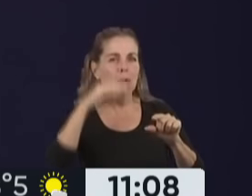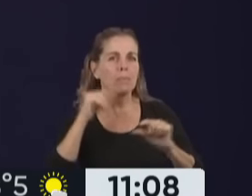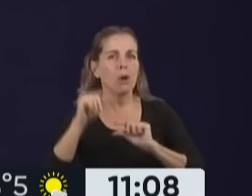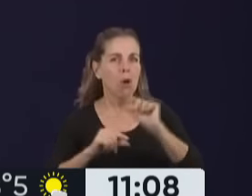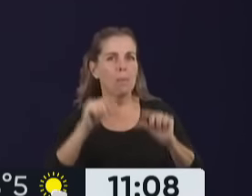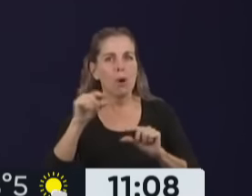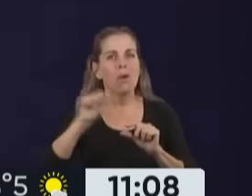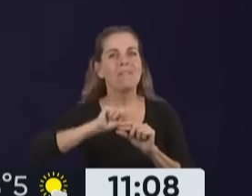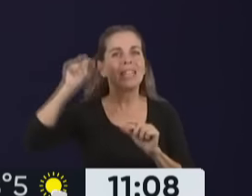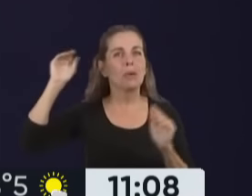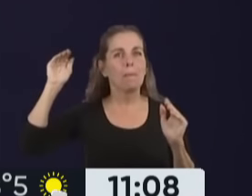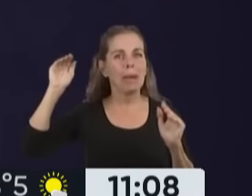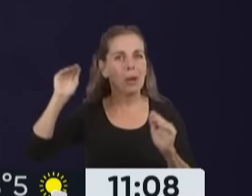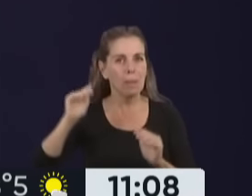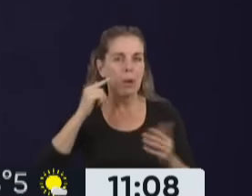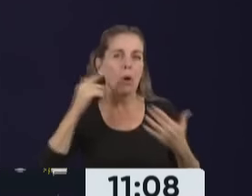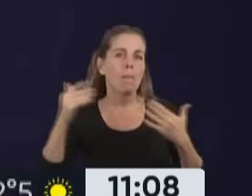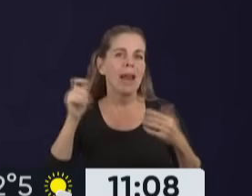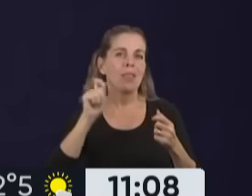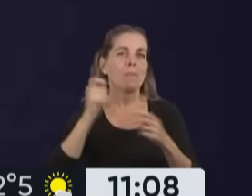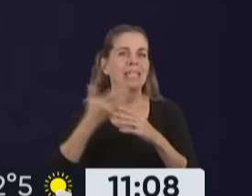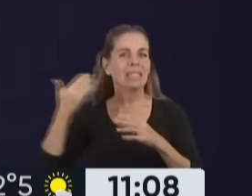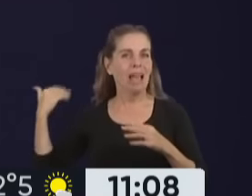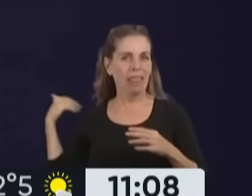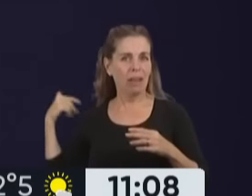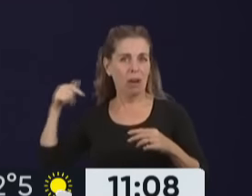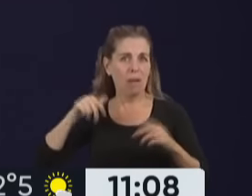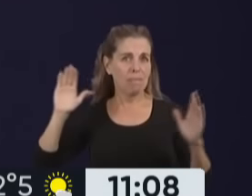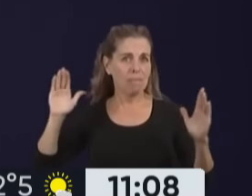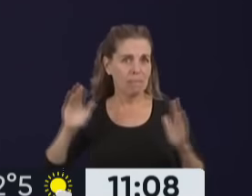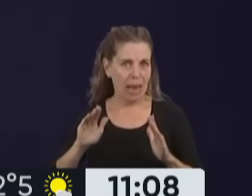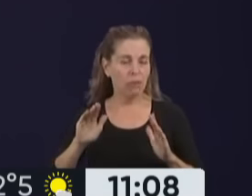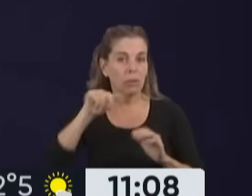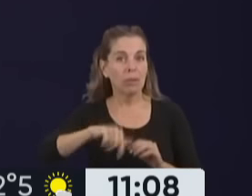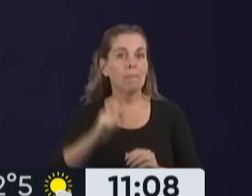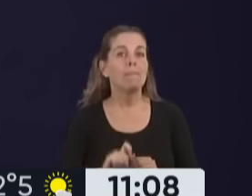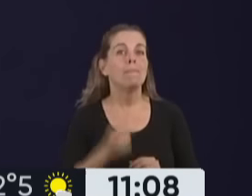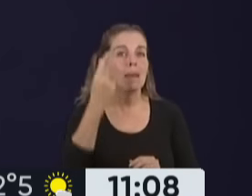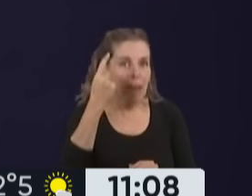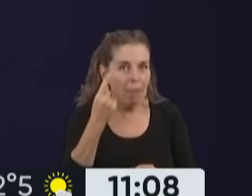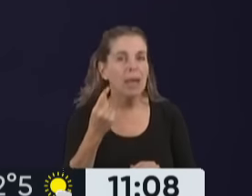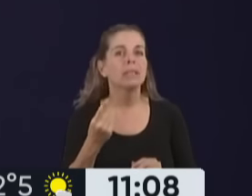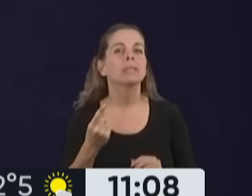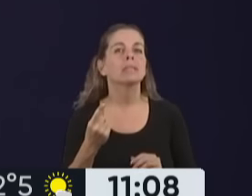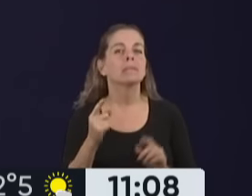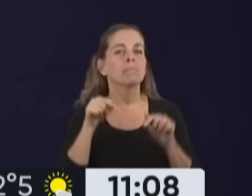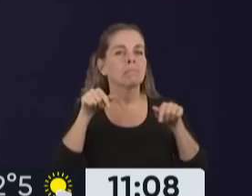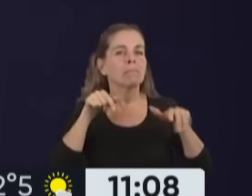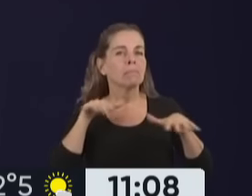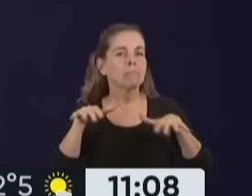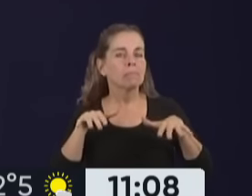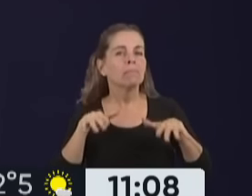índices de inflación más bajos con respecto al mes anterior, y esta vez es la primera vez que la misma se encuentra en un